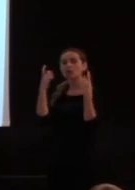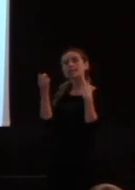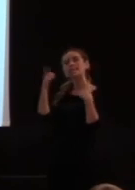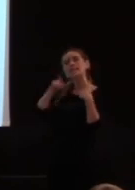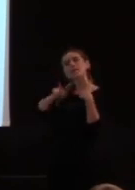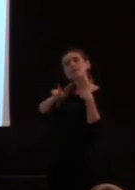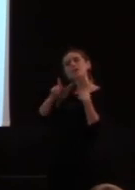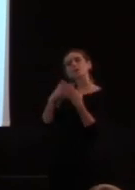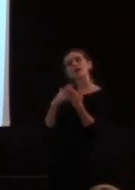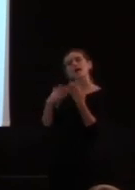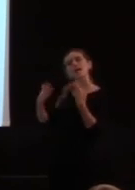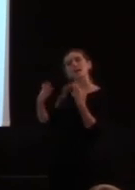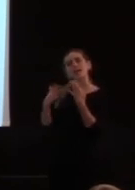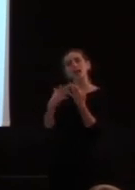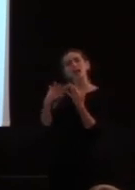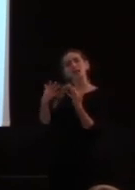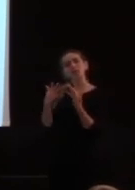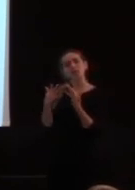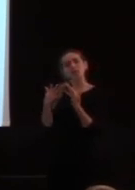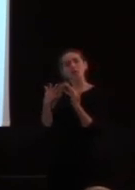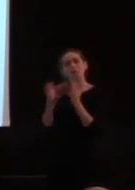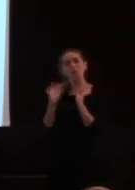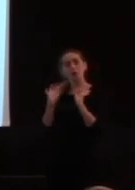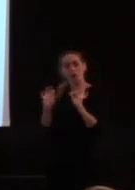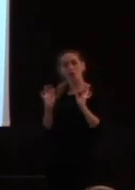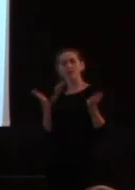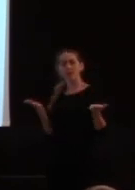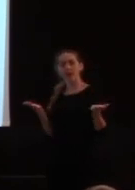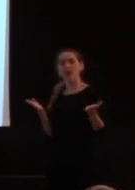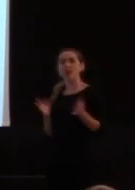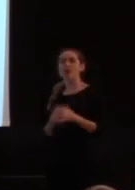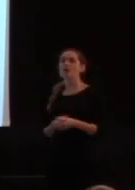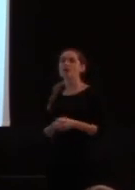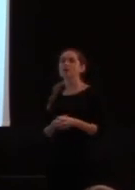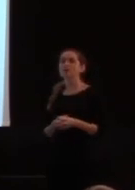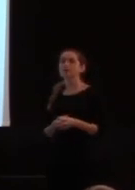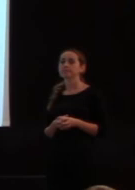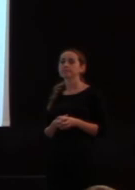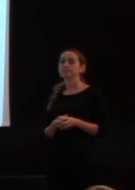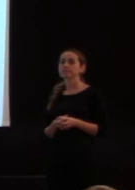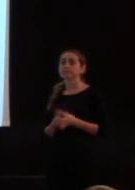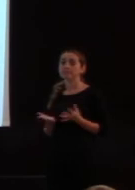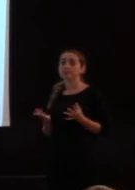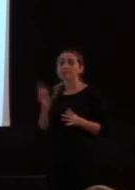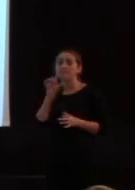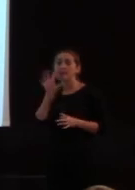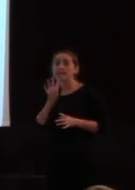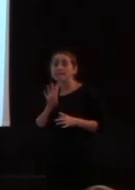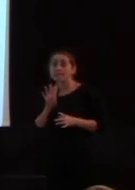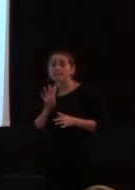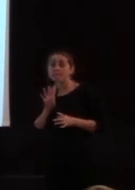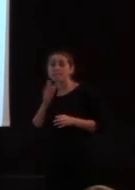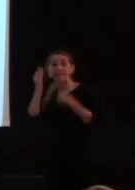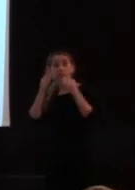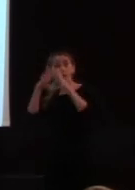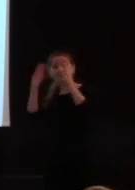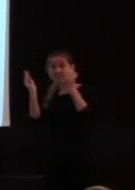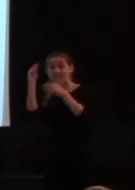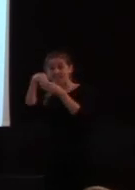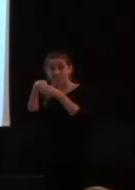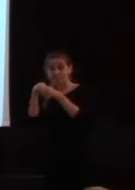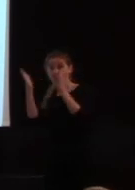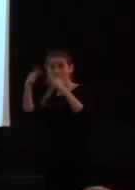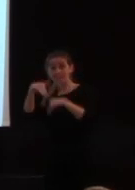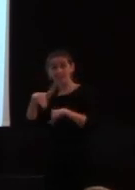relación cordial. Salió también este punto, cosa que nosotros pensábamos que quizá la universidad no aparecería. En cambio aparece también. Ellos quieren